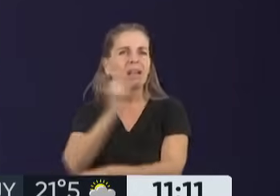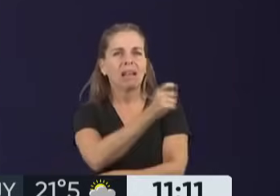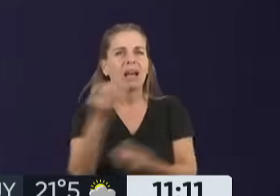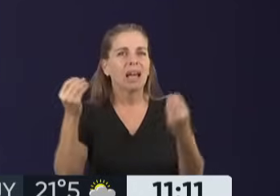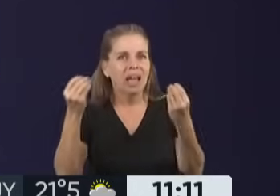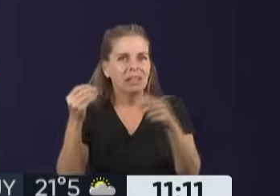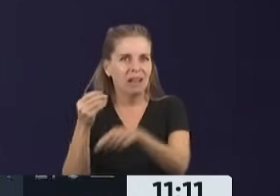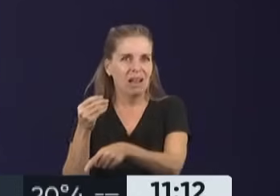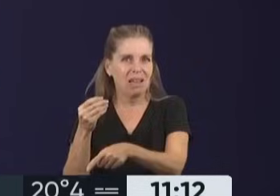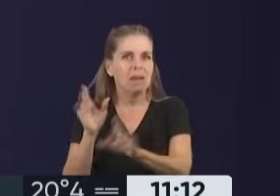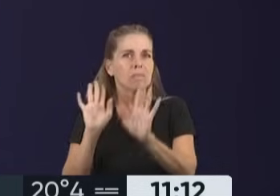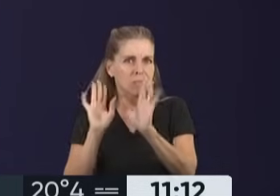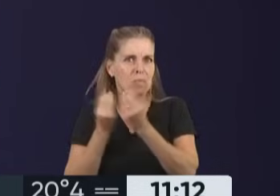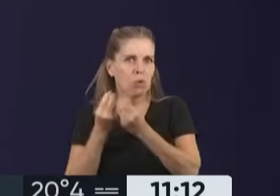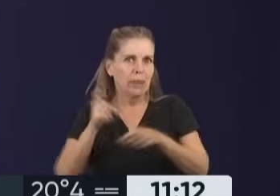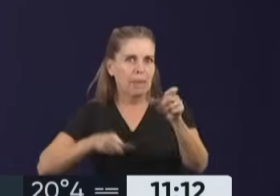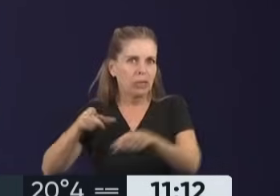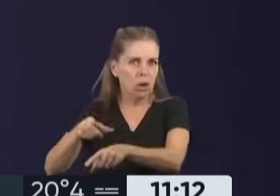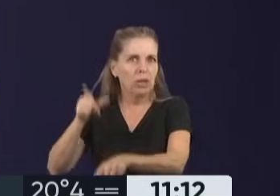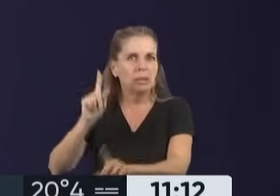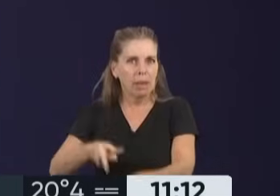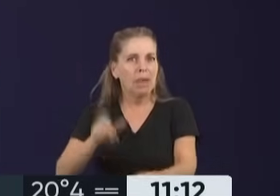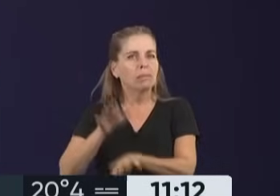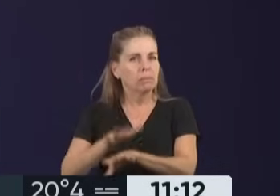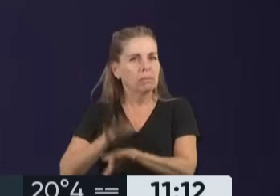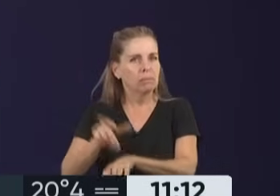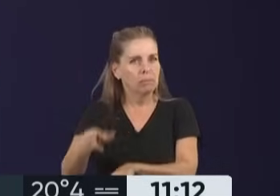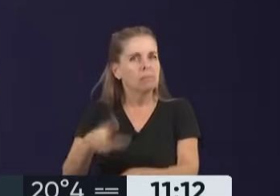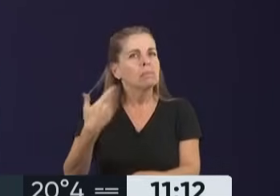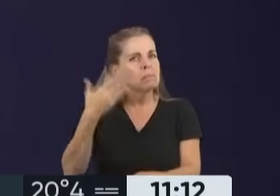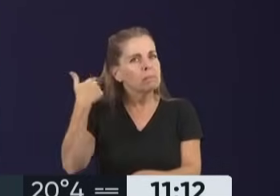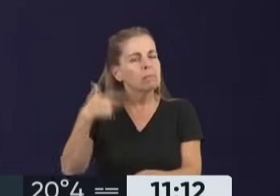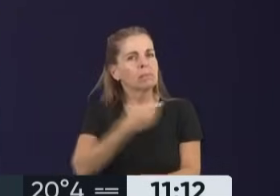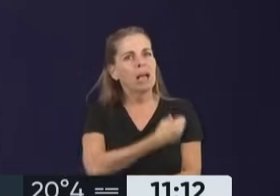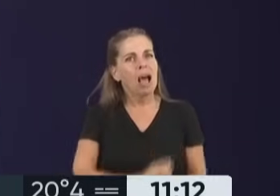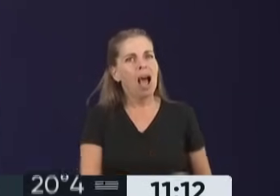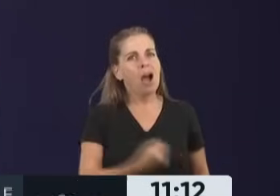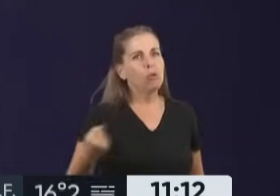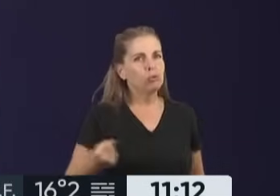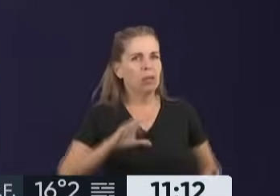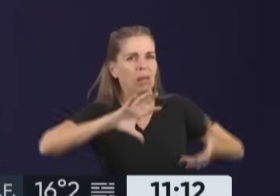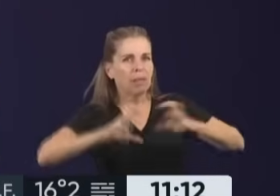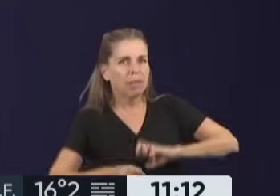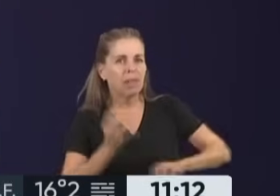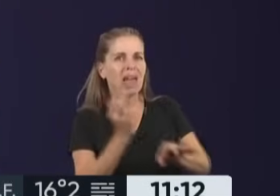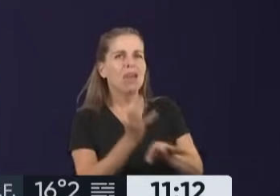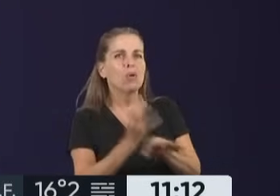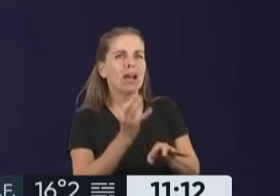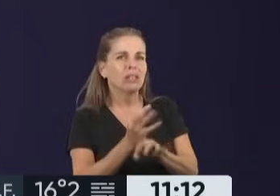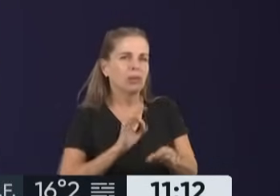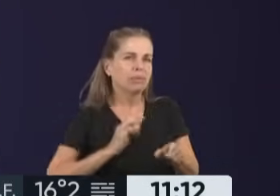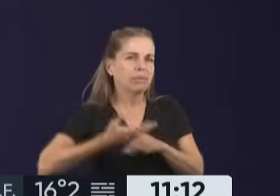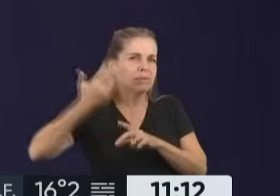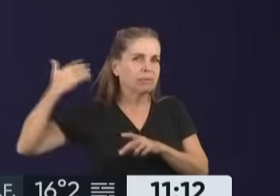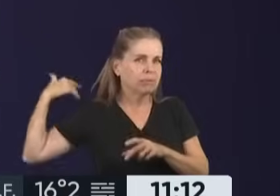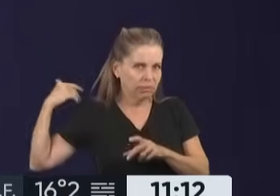responsables de buena parte del ajuste que ha sufrido la educación en los últimos años y que además